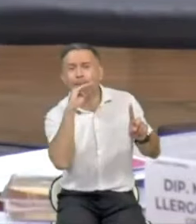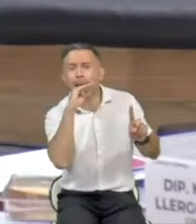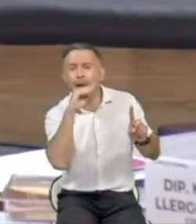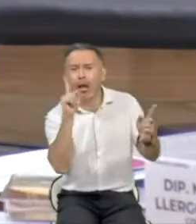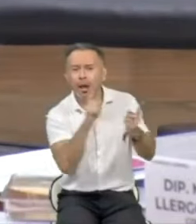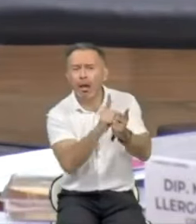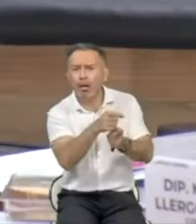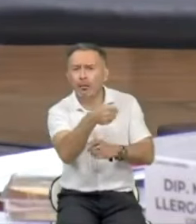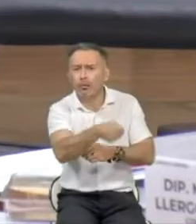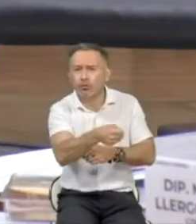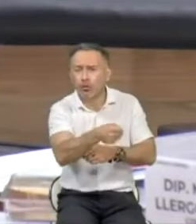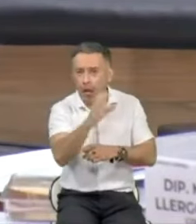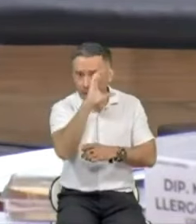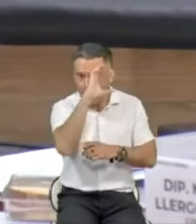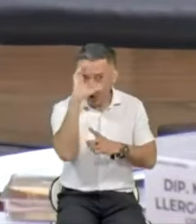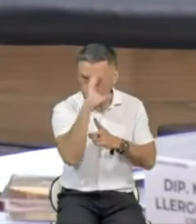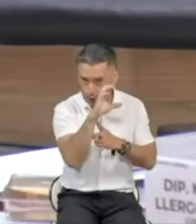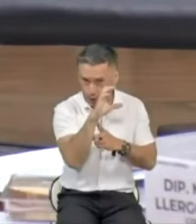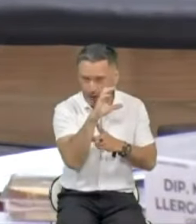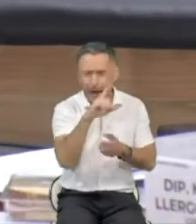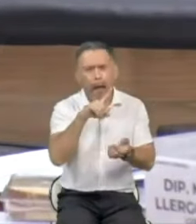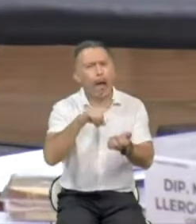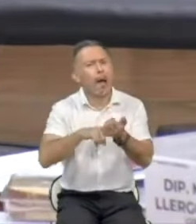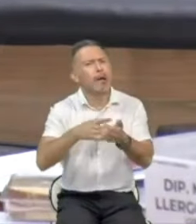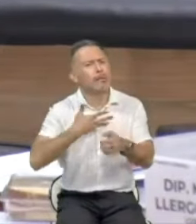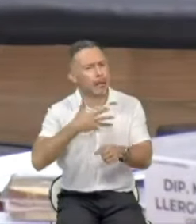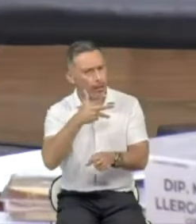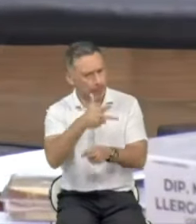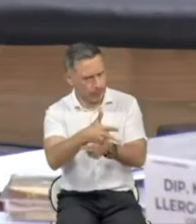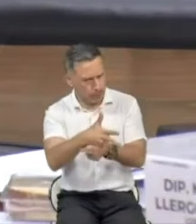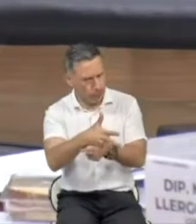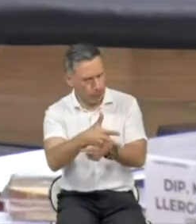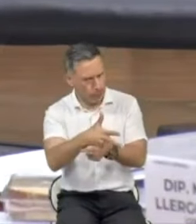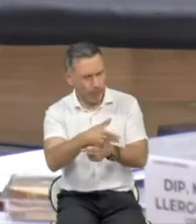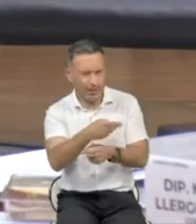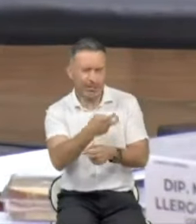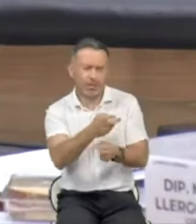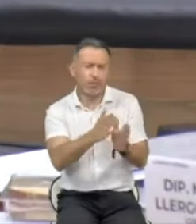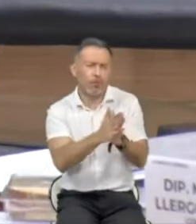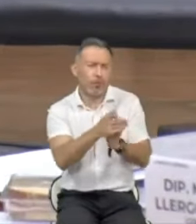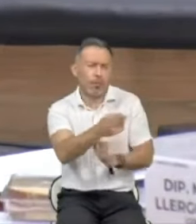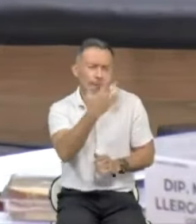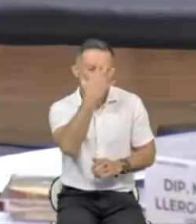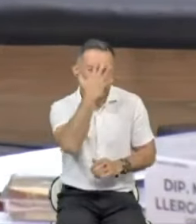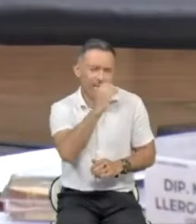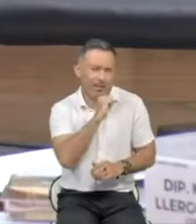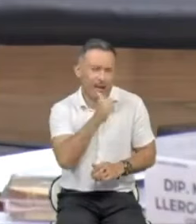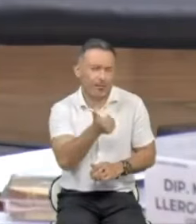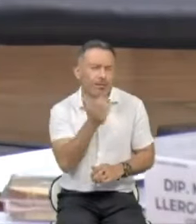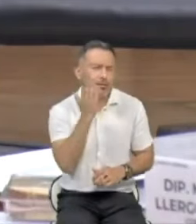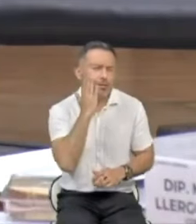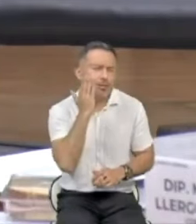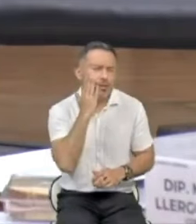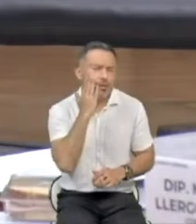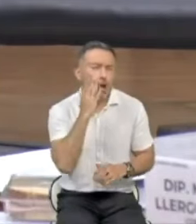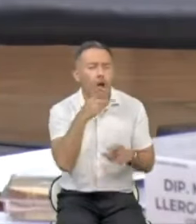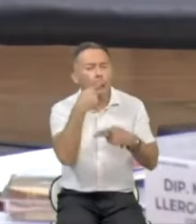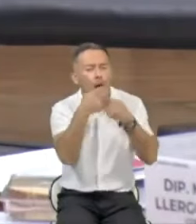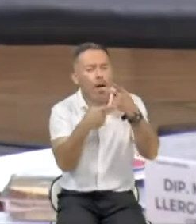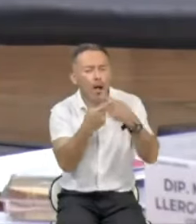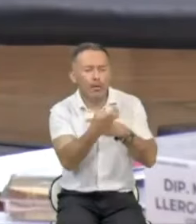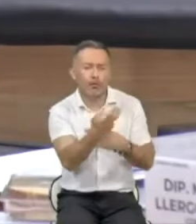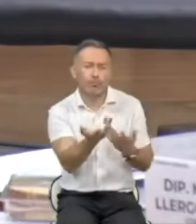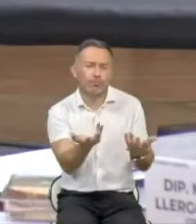de esto es no tener vergüenza venir a decir eso cuando hay imágenes que